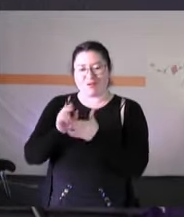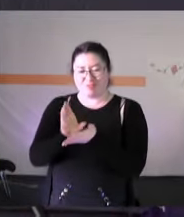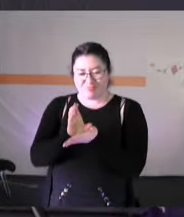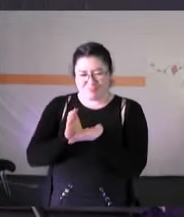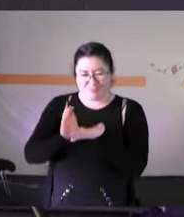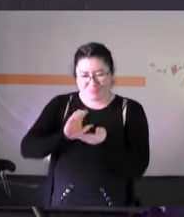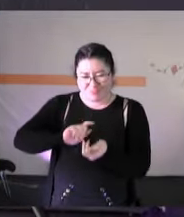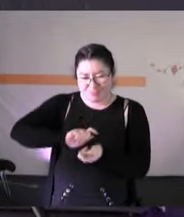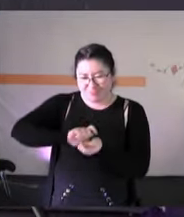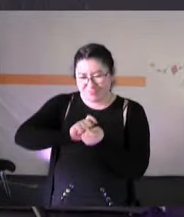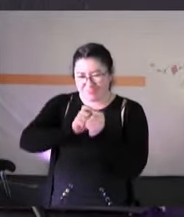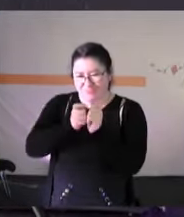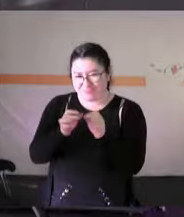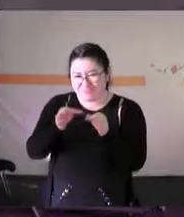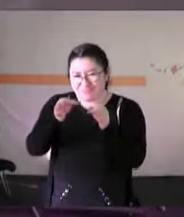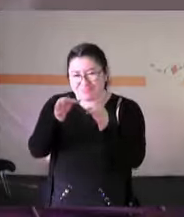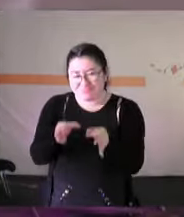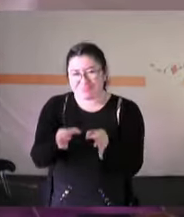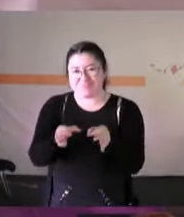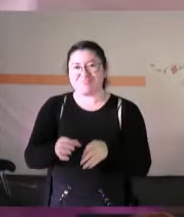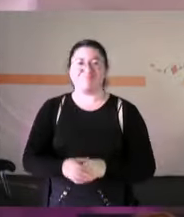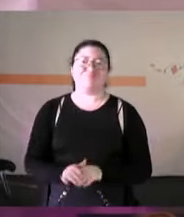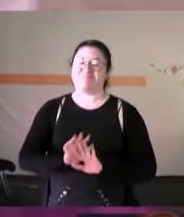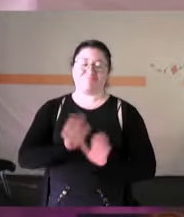Y gracias.